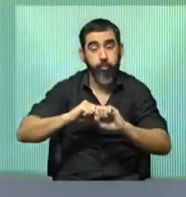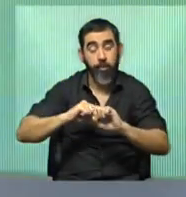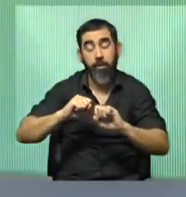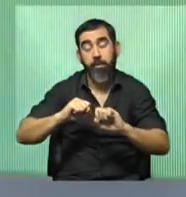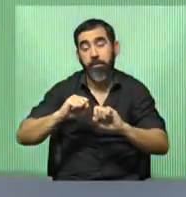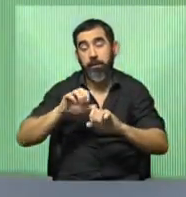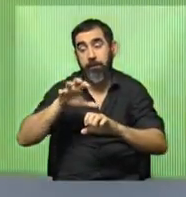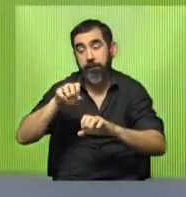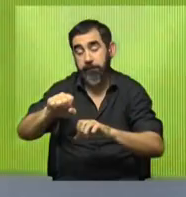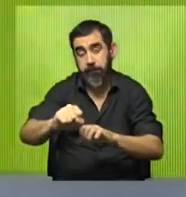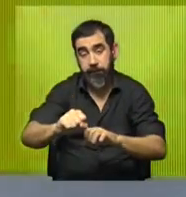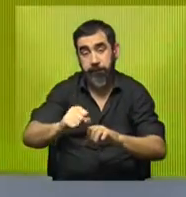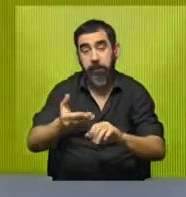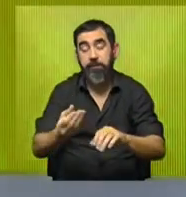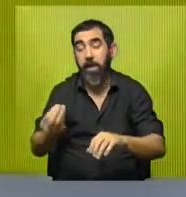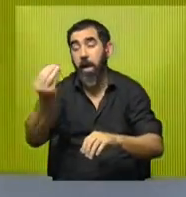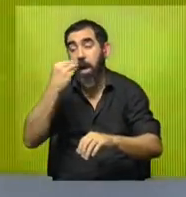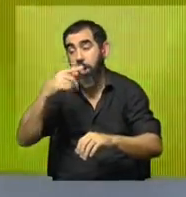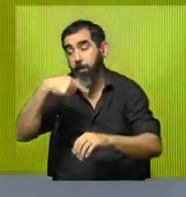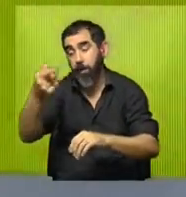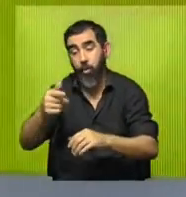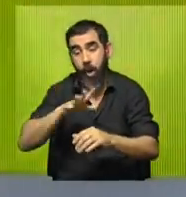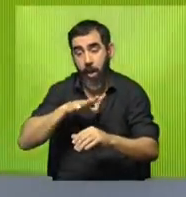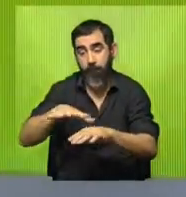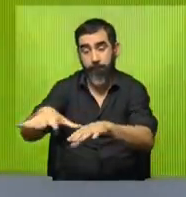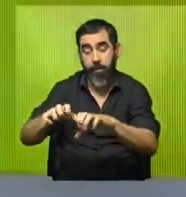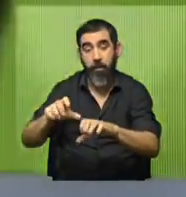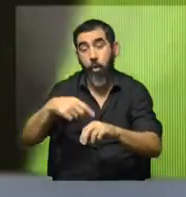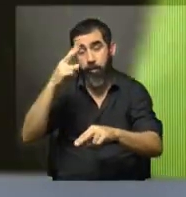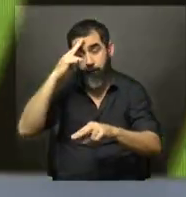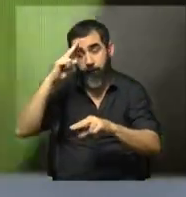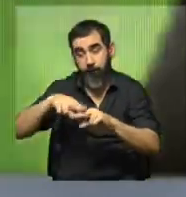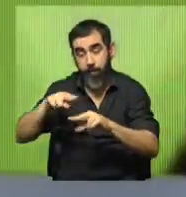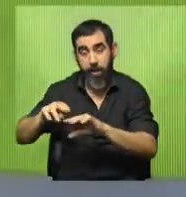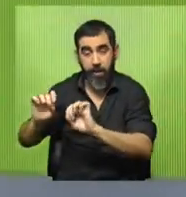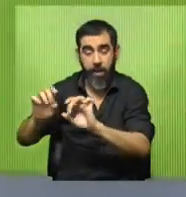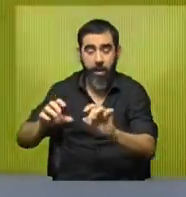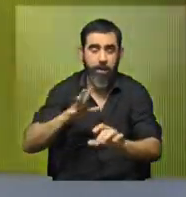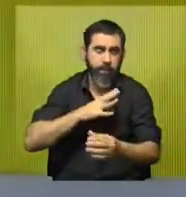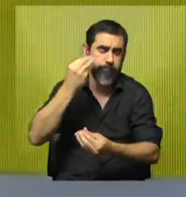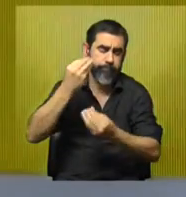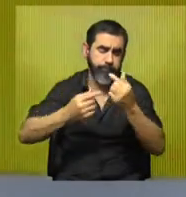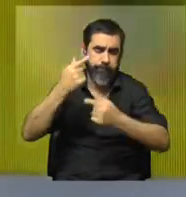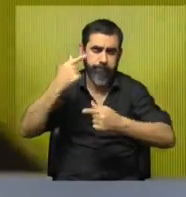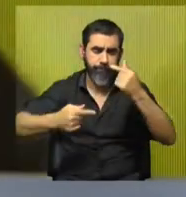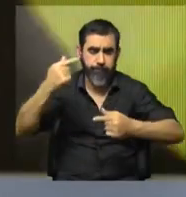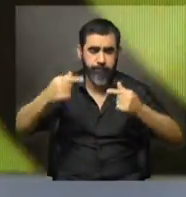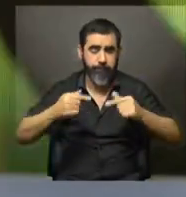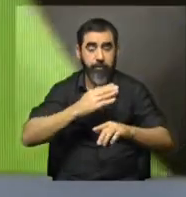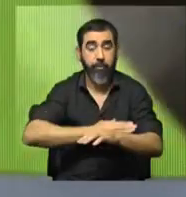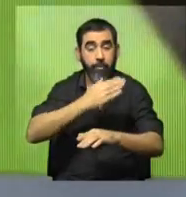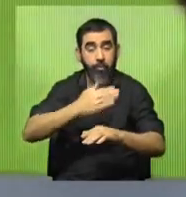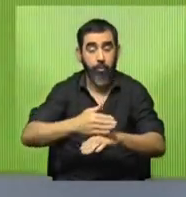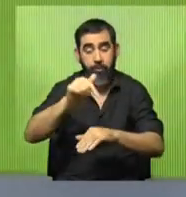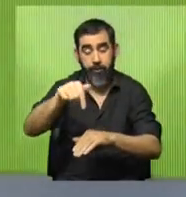puede quitarle el alimento a las especies nativas, puede traer nuevas enfermedades, no puede haber mucho impacto en ese